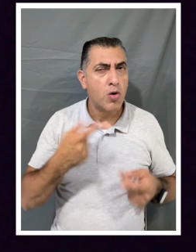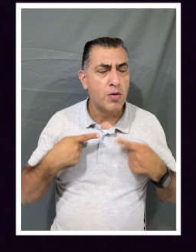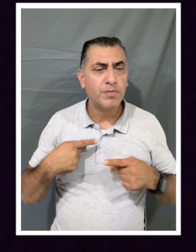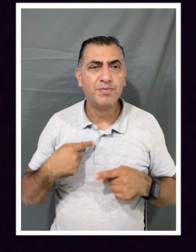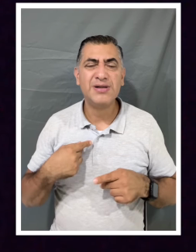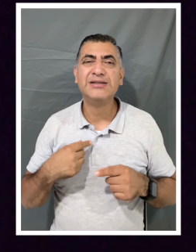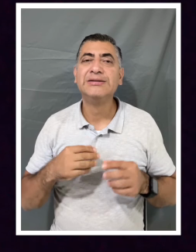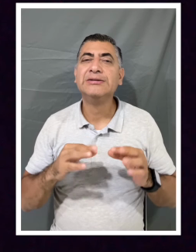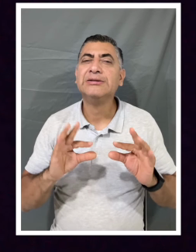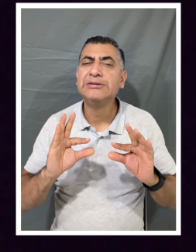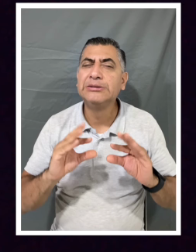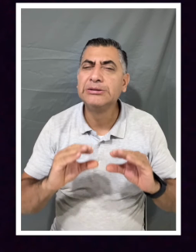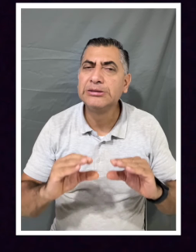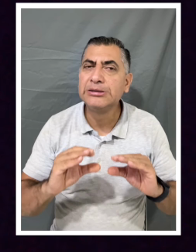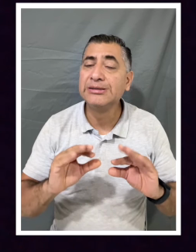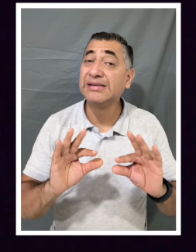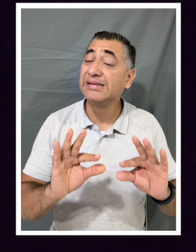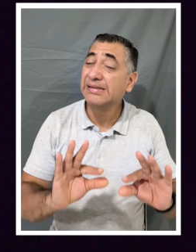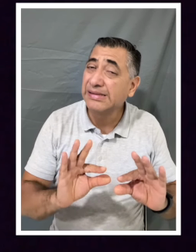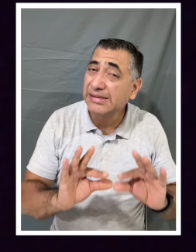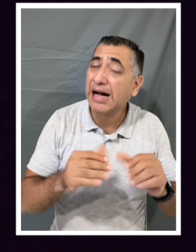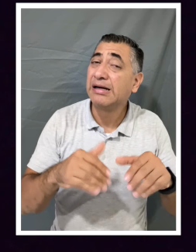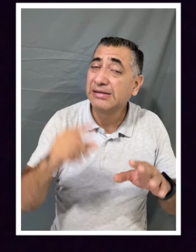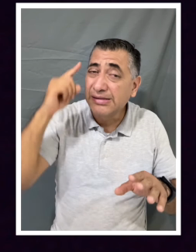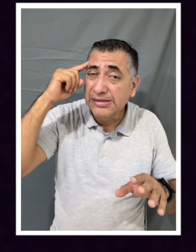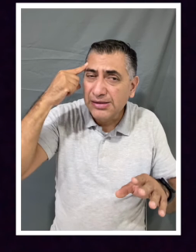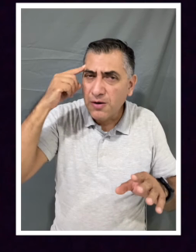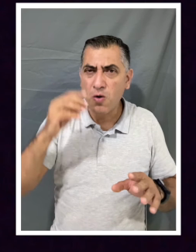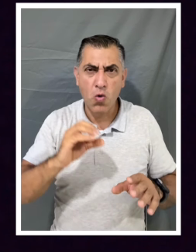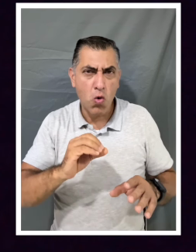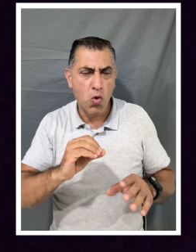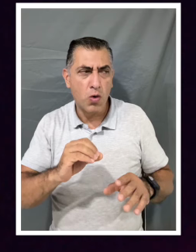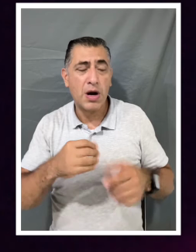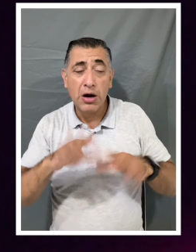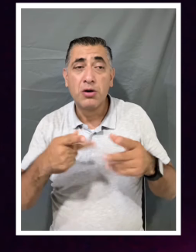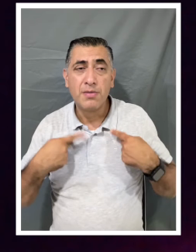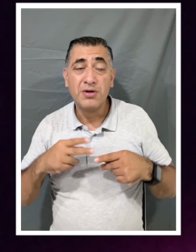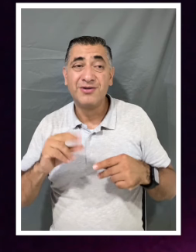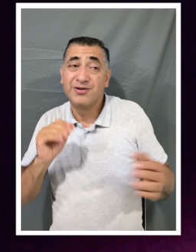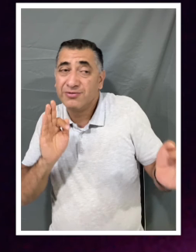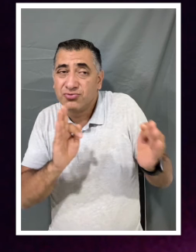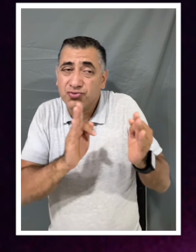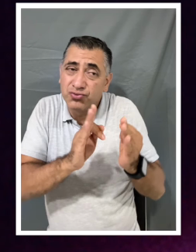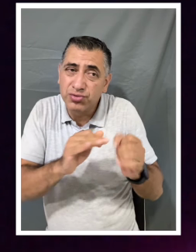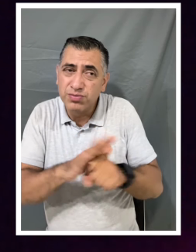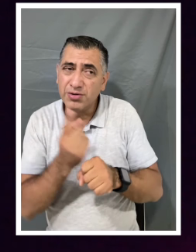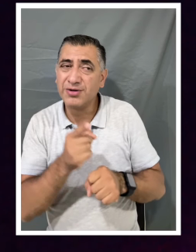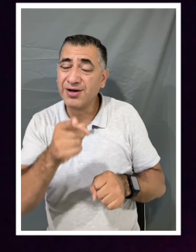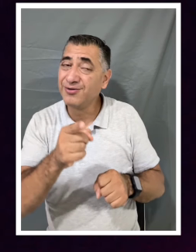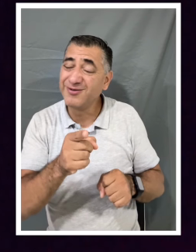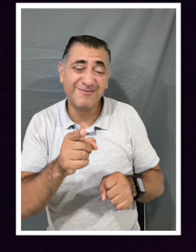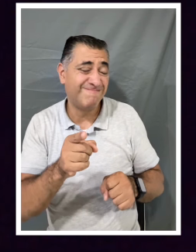tiene que tratar con pincitas es que si no se ve a enojar o la gente igual ya ni te Ya ni se acerca a ti porque no eres